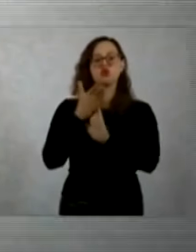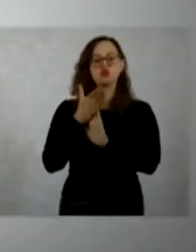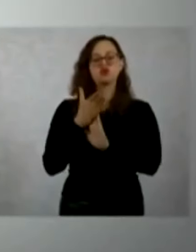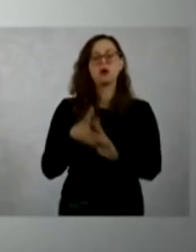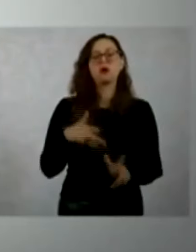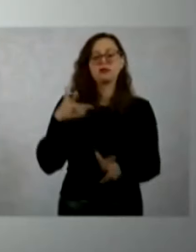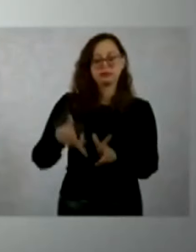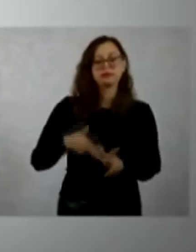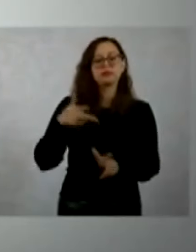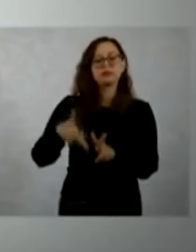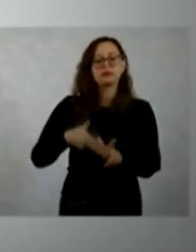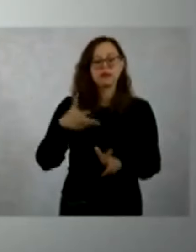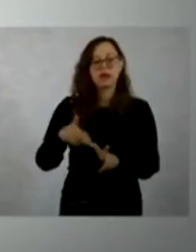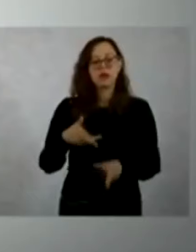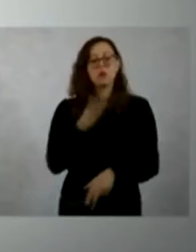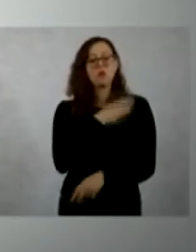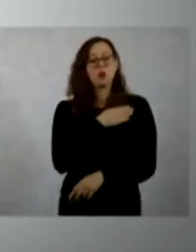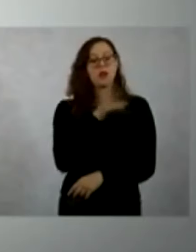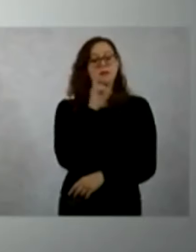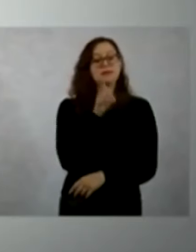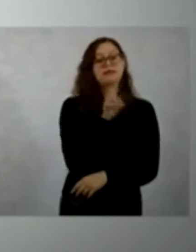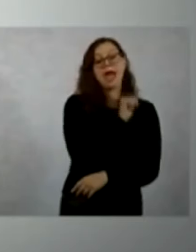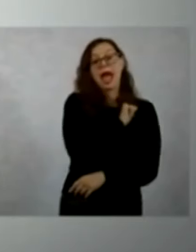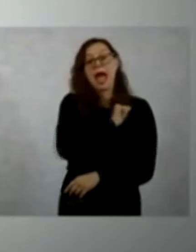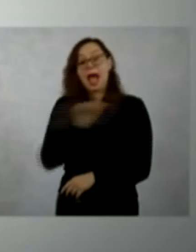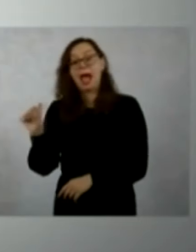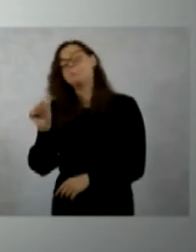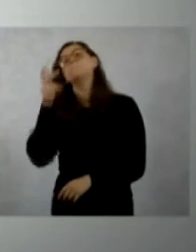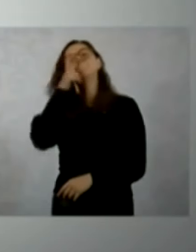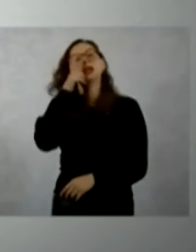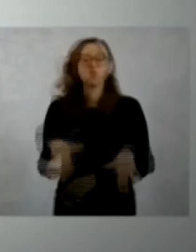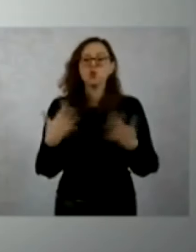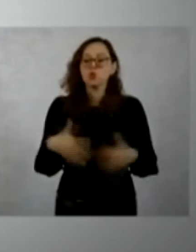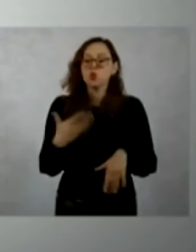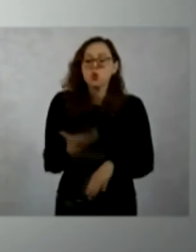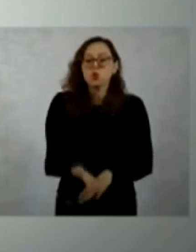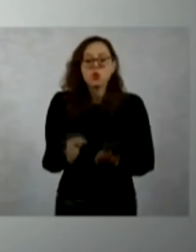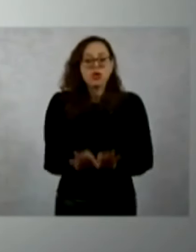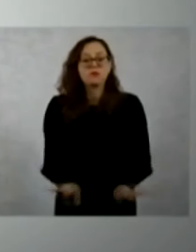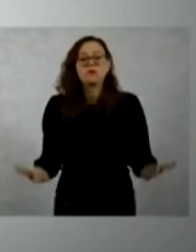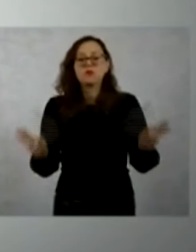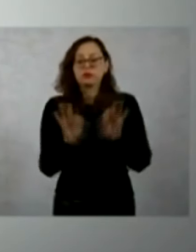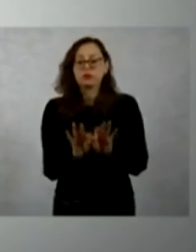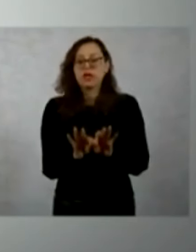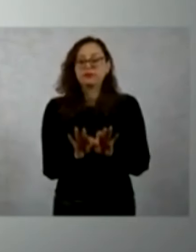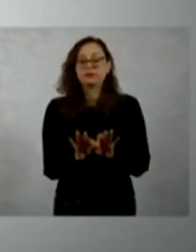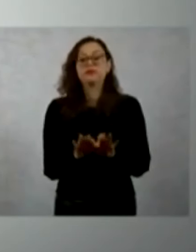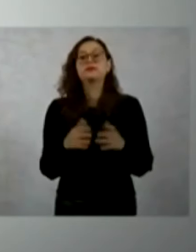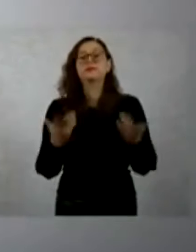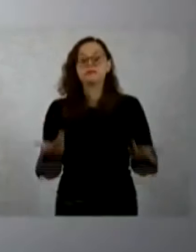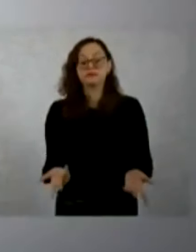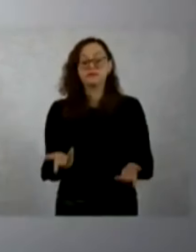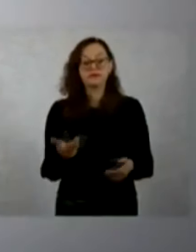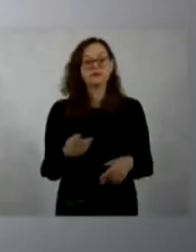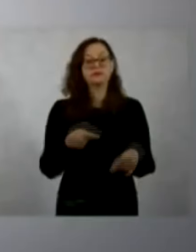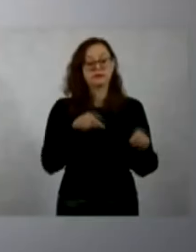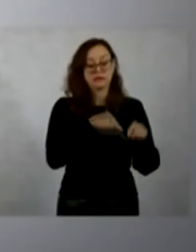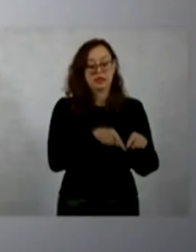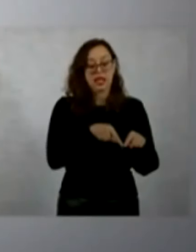explicar el tren Buenavista-Pachuca, que va a ser muy importante. Se está terminando al AIFA y de ahí